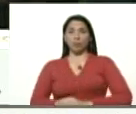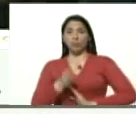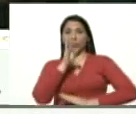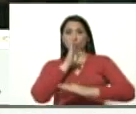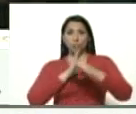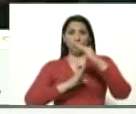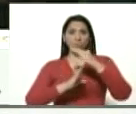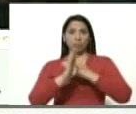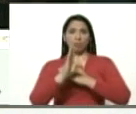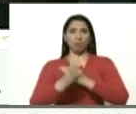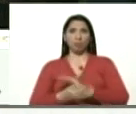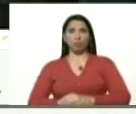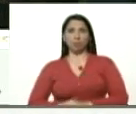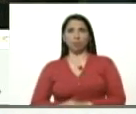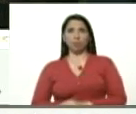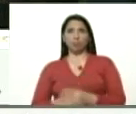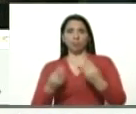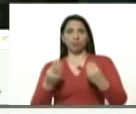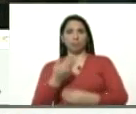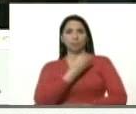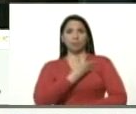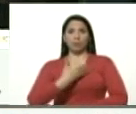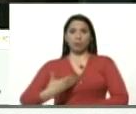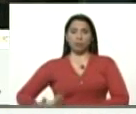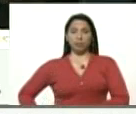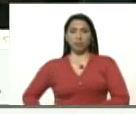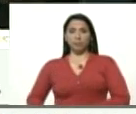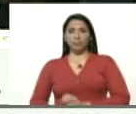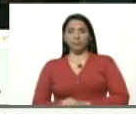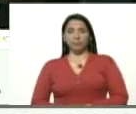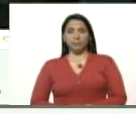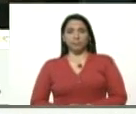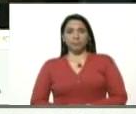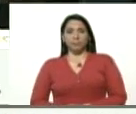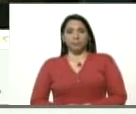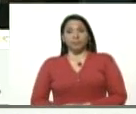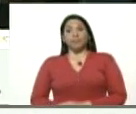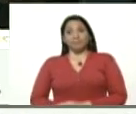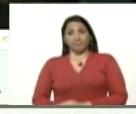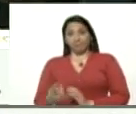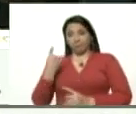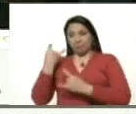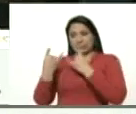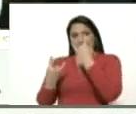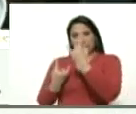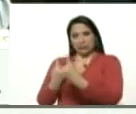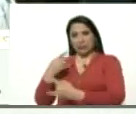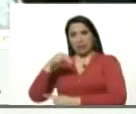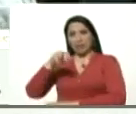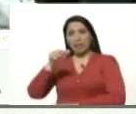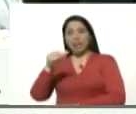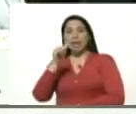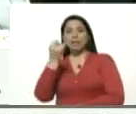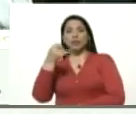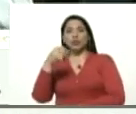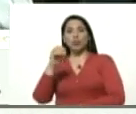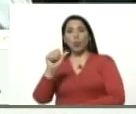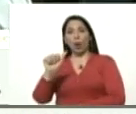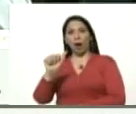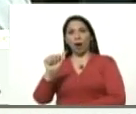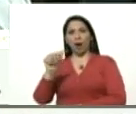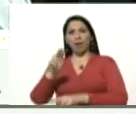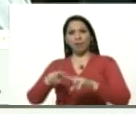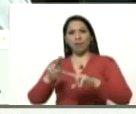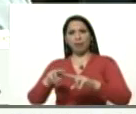humildemente, como presidente, seguidor de Aquiles Nazoa desde niño, voy a entregarle